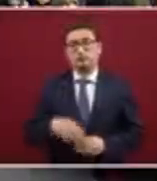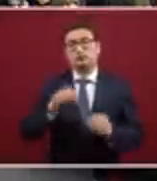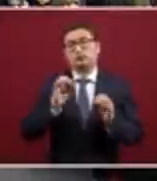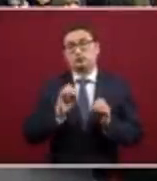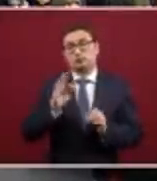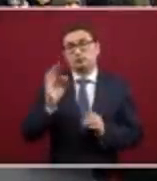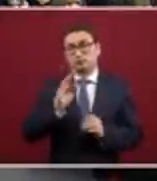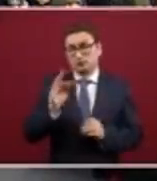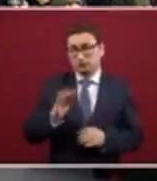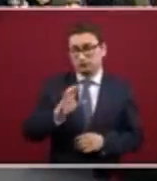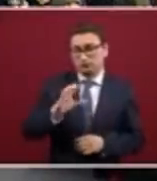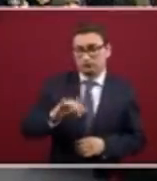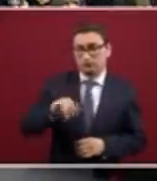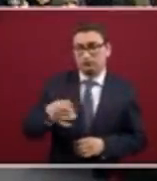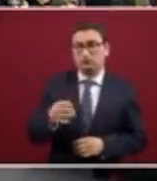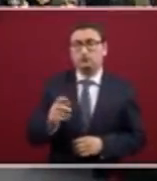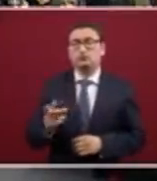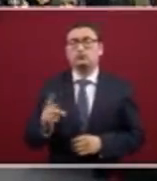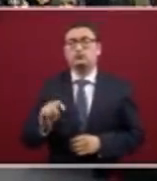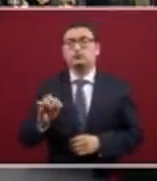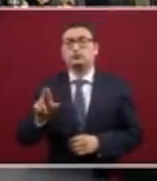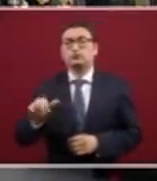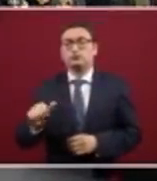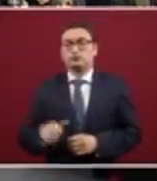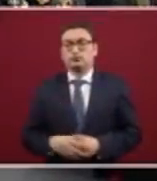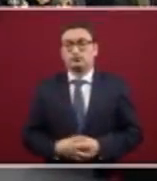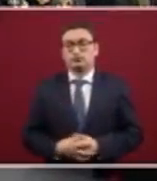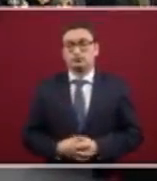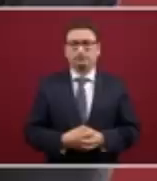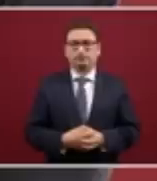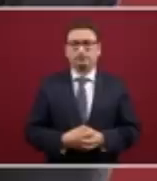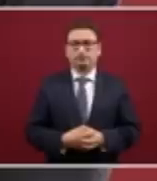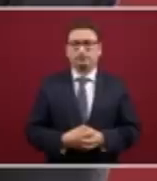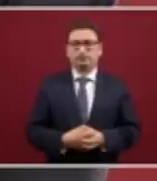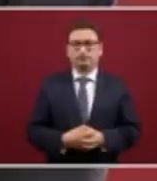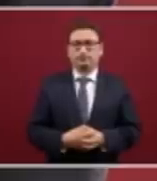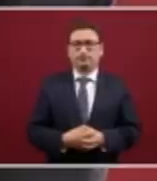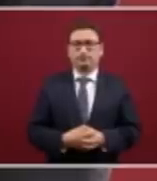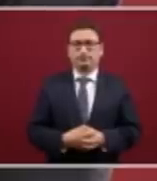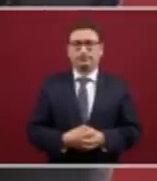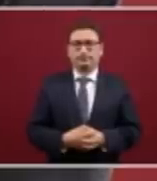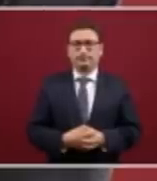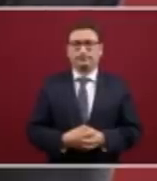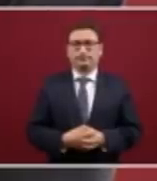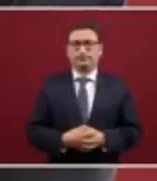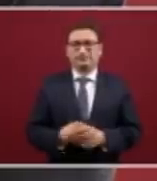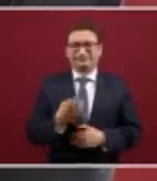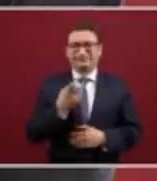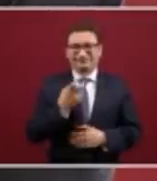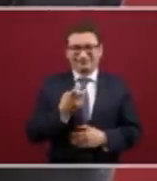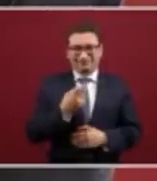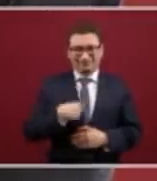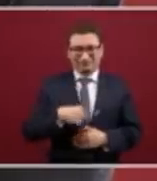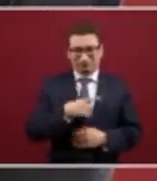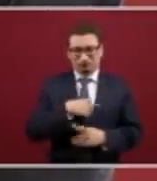pero la postura es conservar ante todo la amistad y no confrontarse yo pienso que